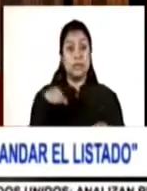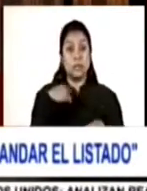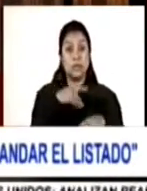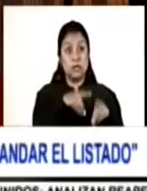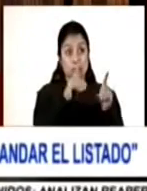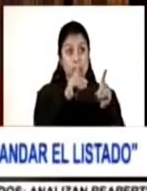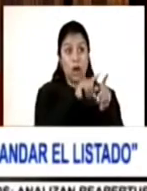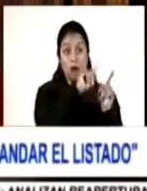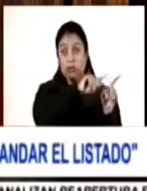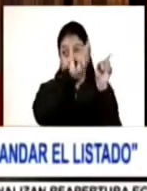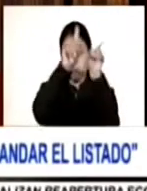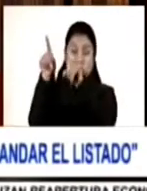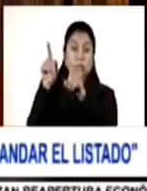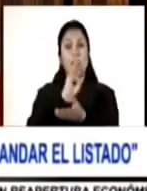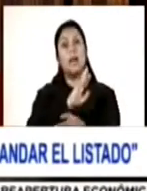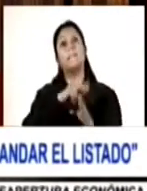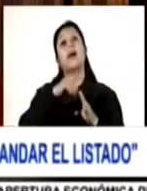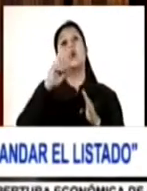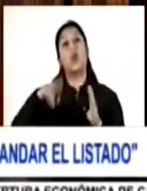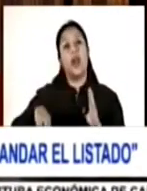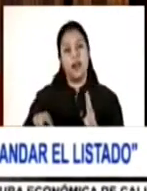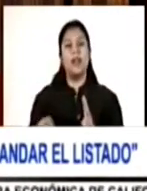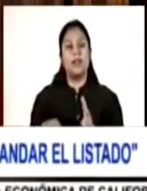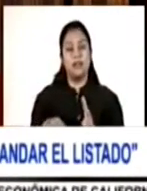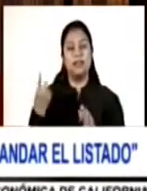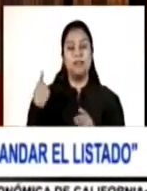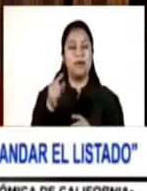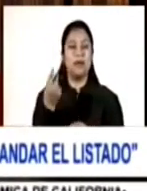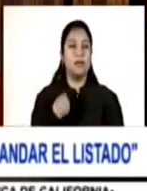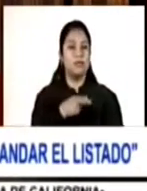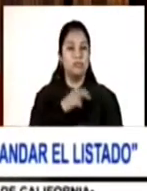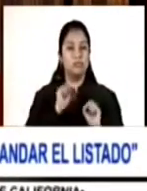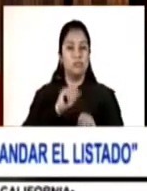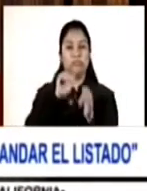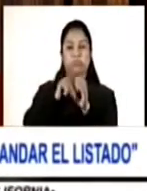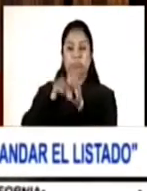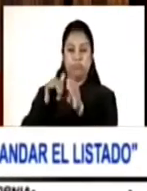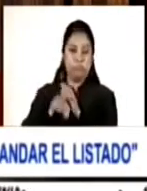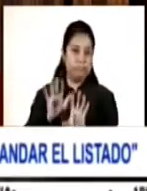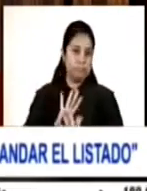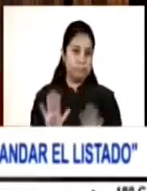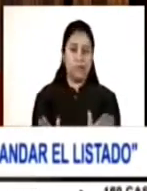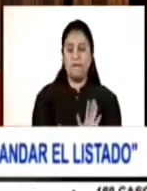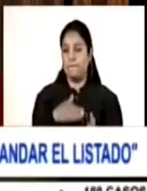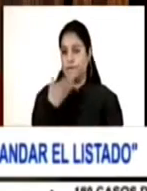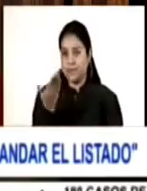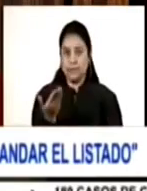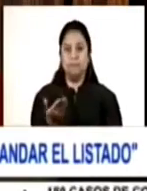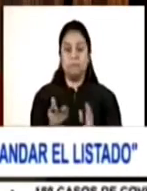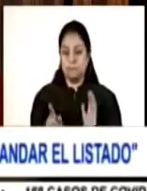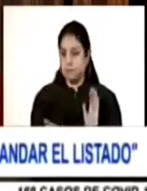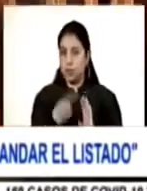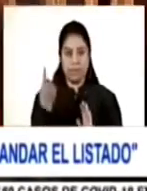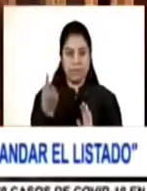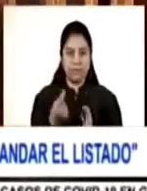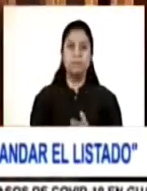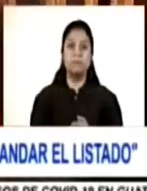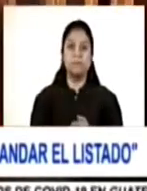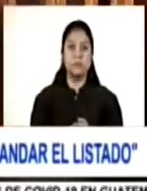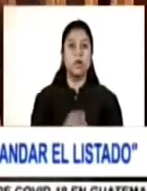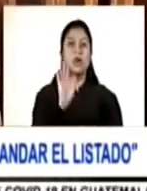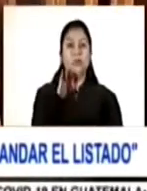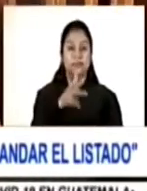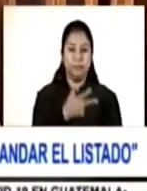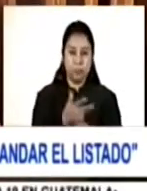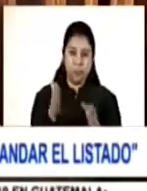remita al Banco Banrural para que podamos hacer el depósito de una manera inmediata.